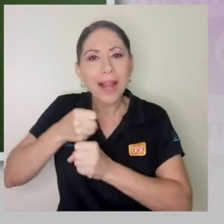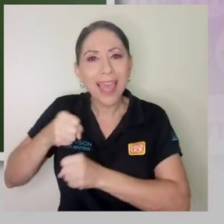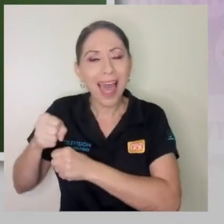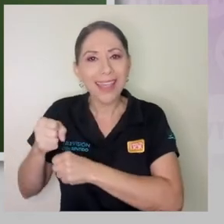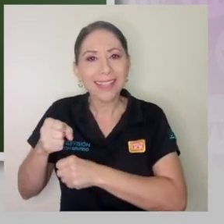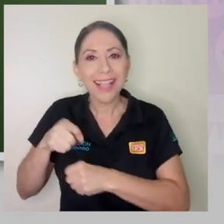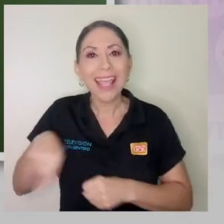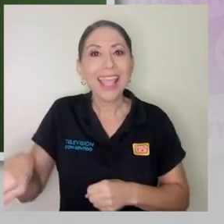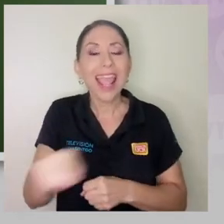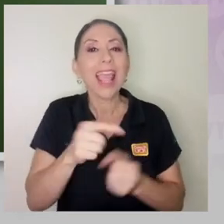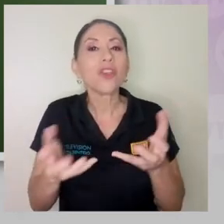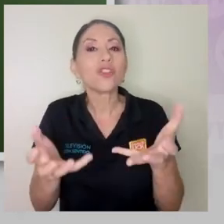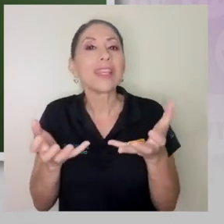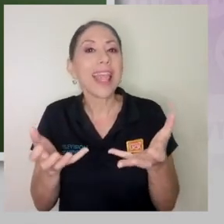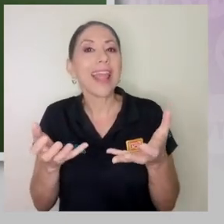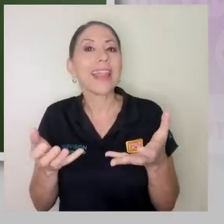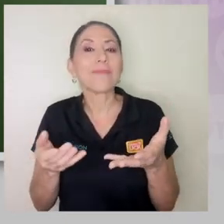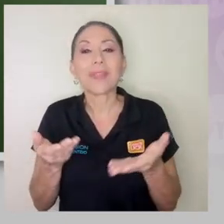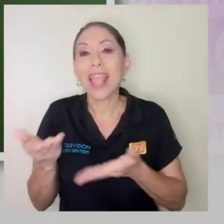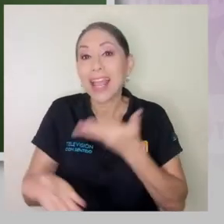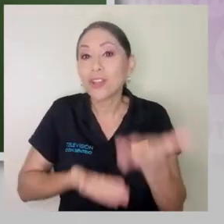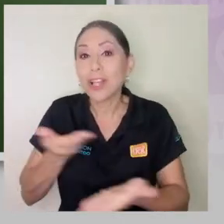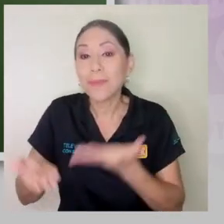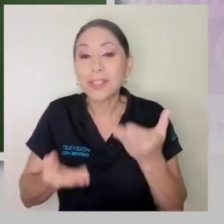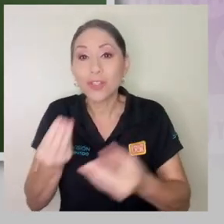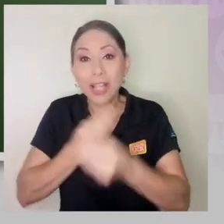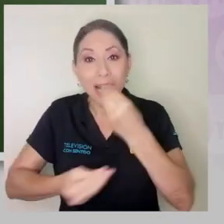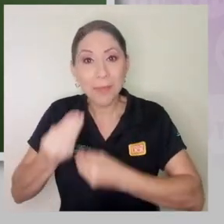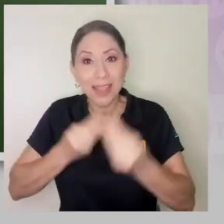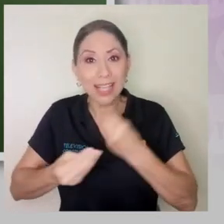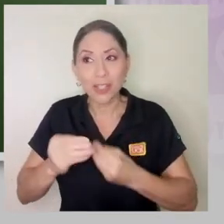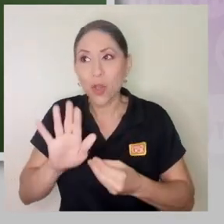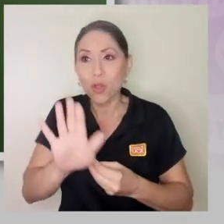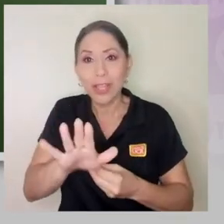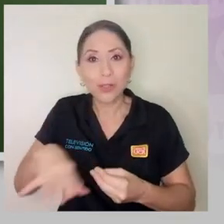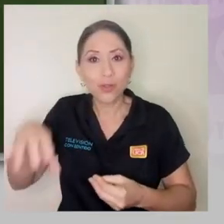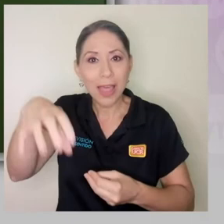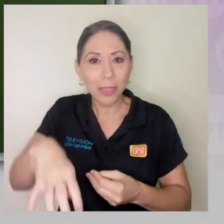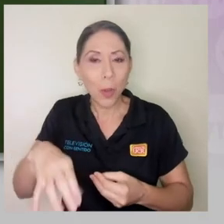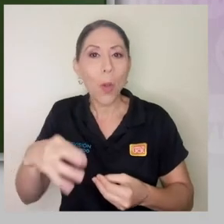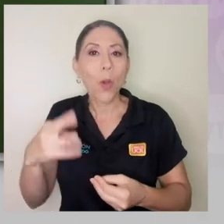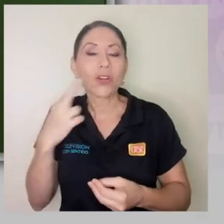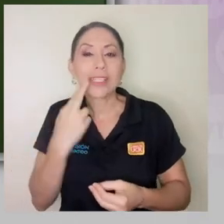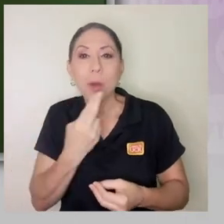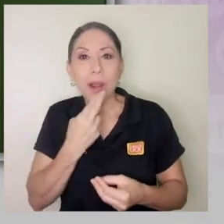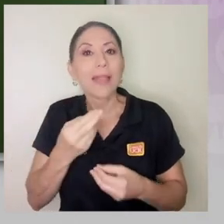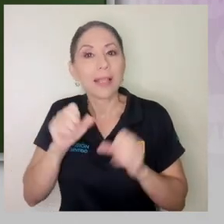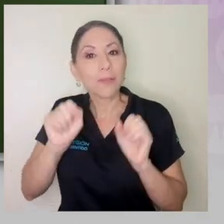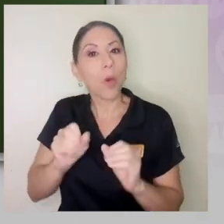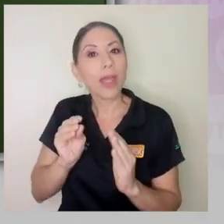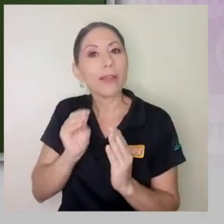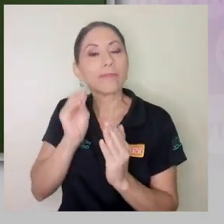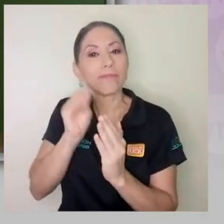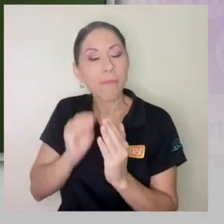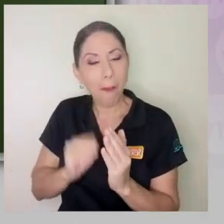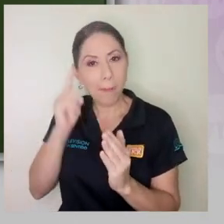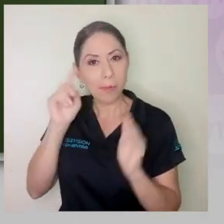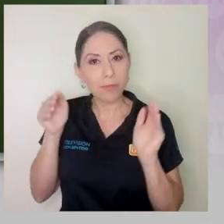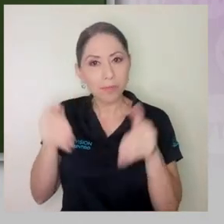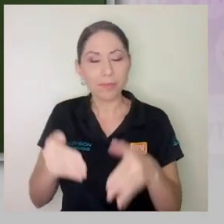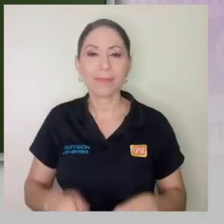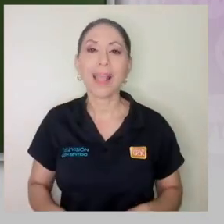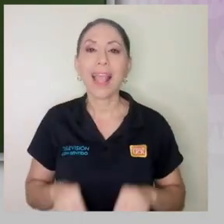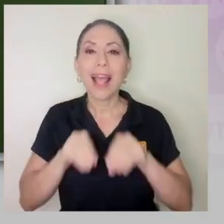de generar mediciones en sus cantones, en los servicios de alimentación, y restaurantes y así. La red, dentro de sus